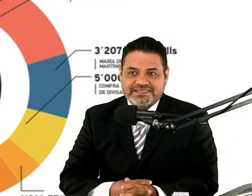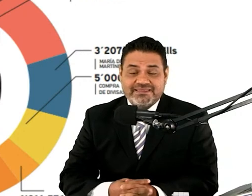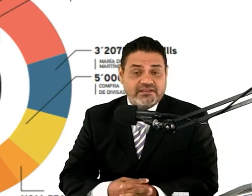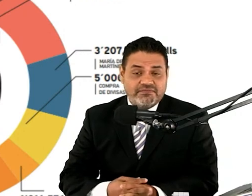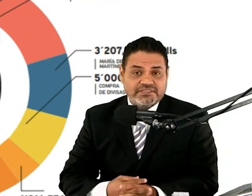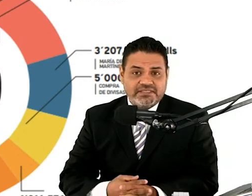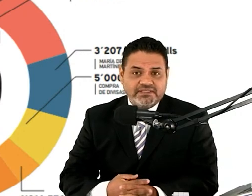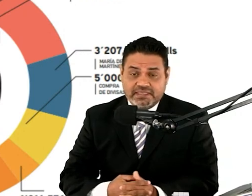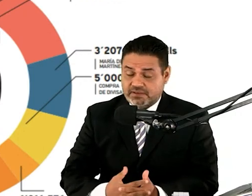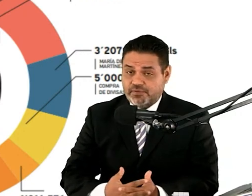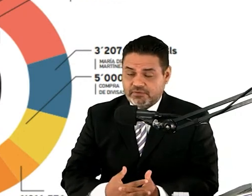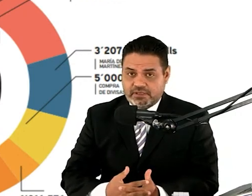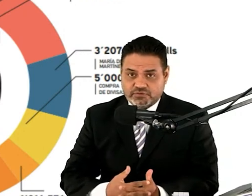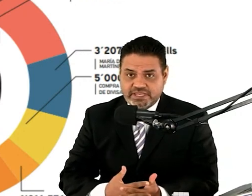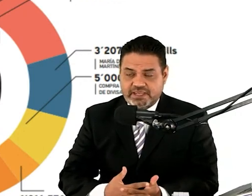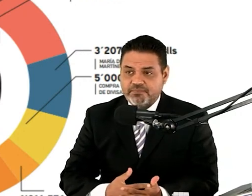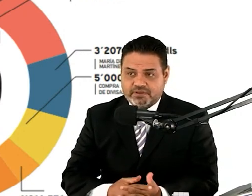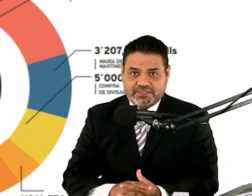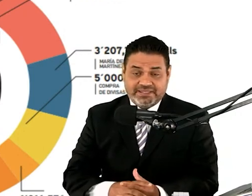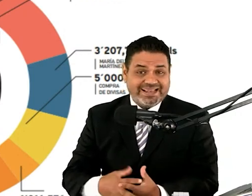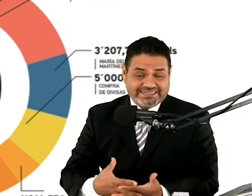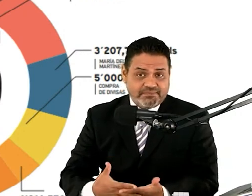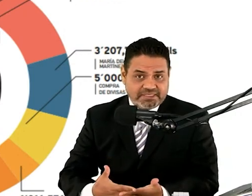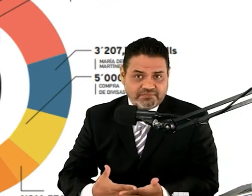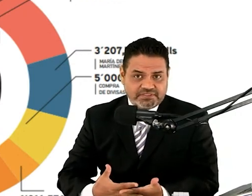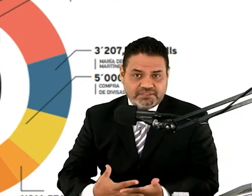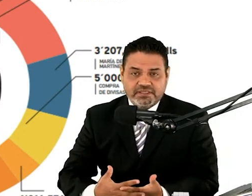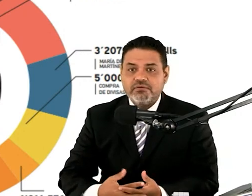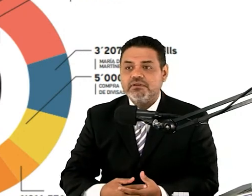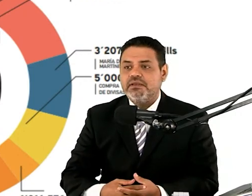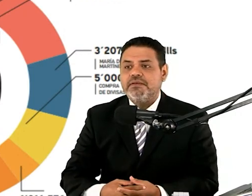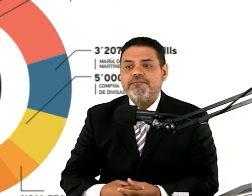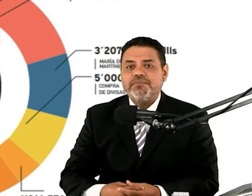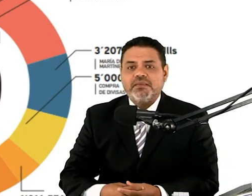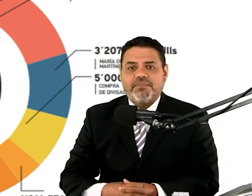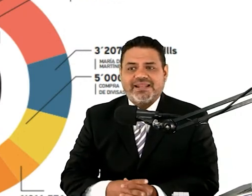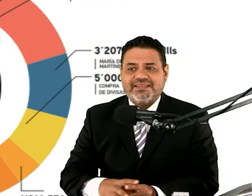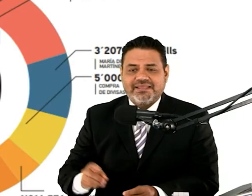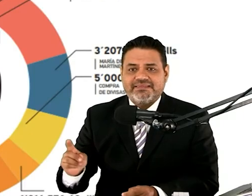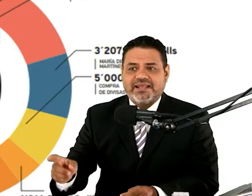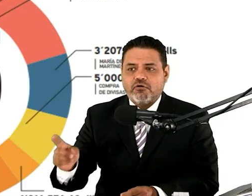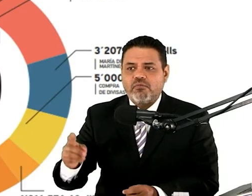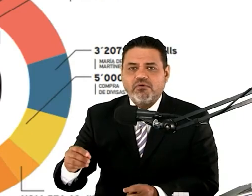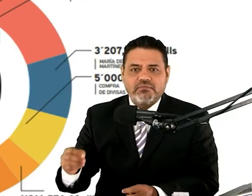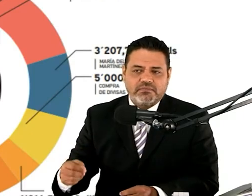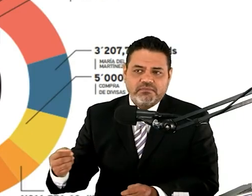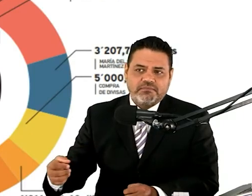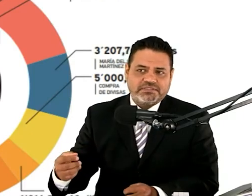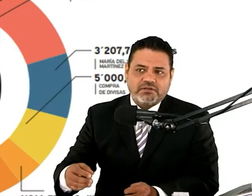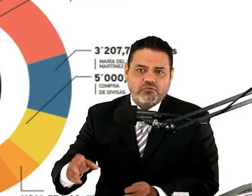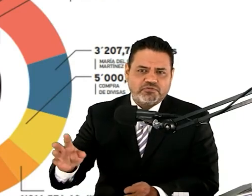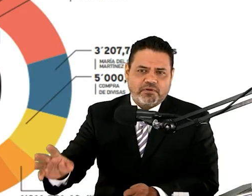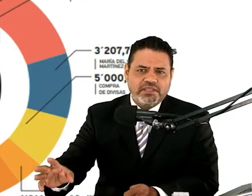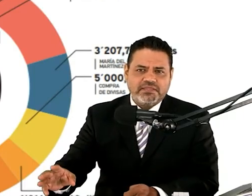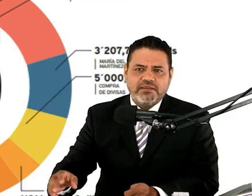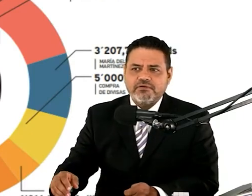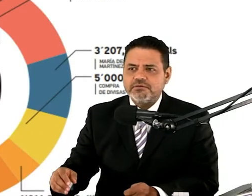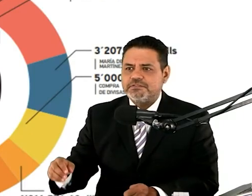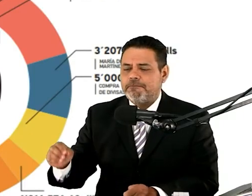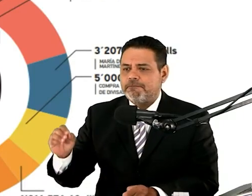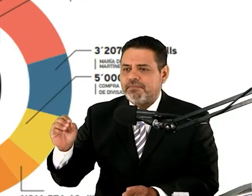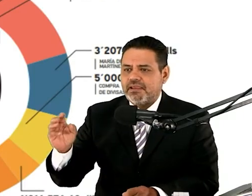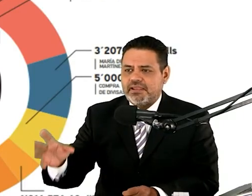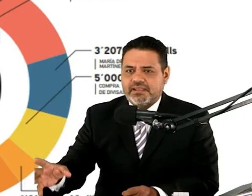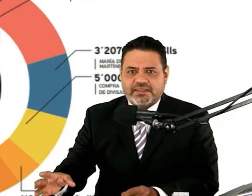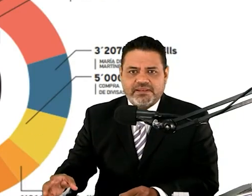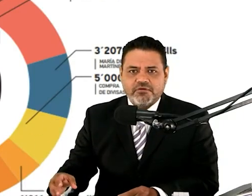sea tan eficiente y que bueno que lo sea porque tendría que ser más eficiente aún para detectar cómo pues algunos políticos